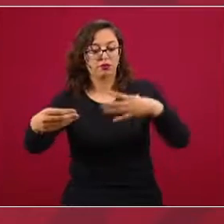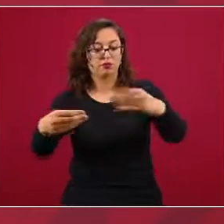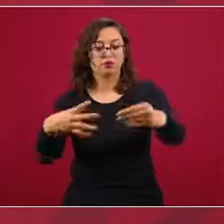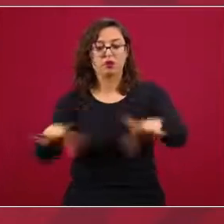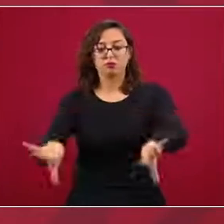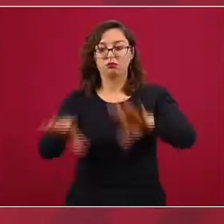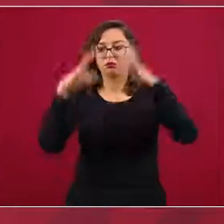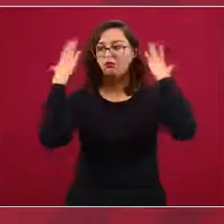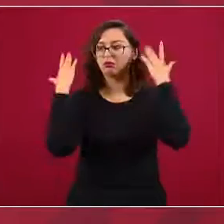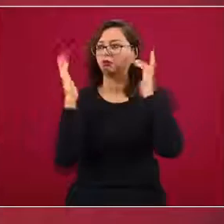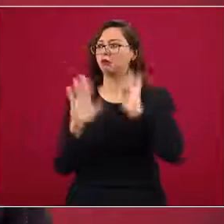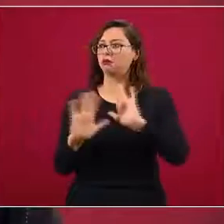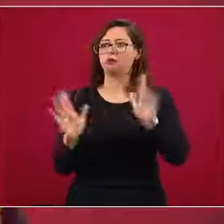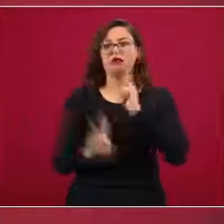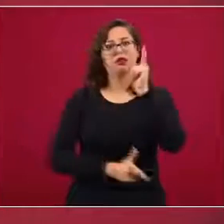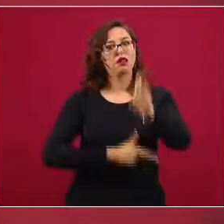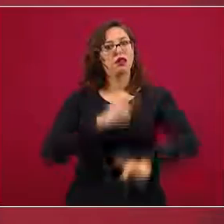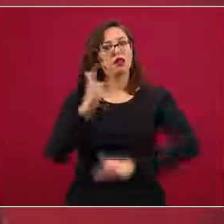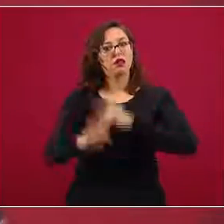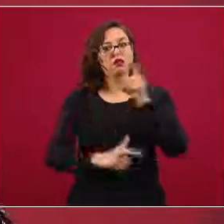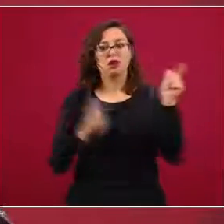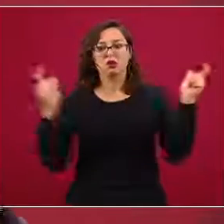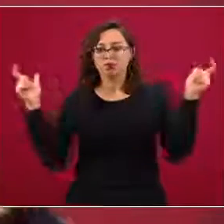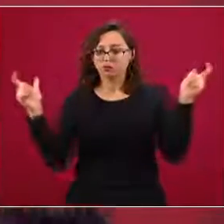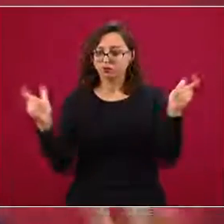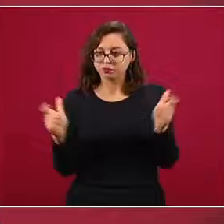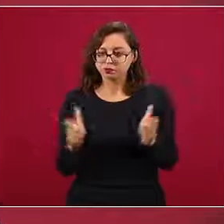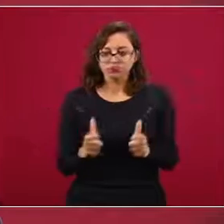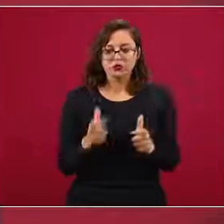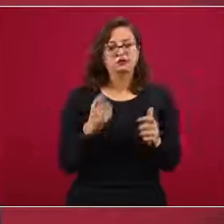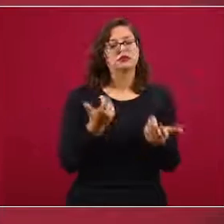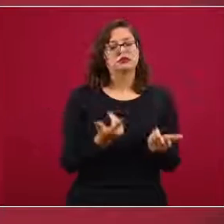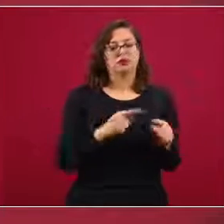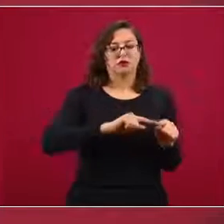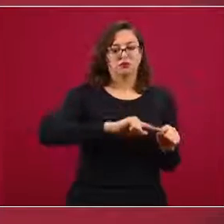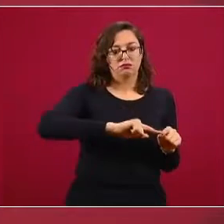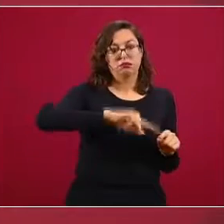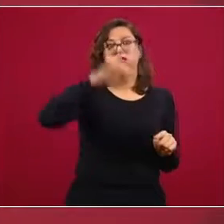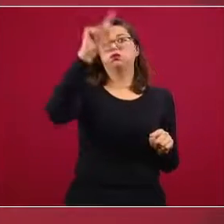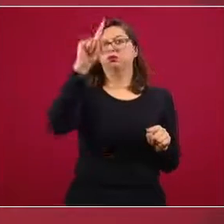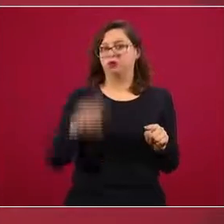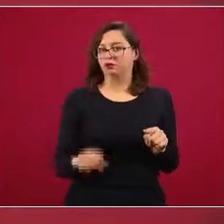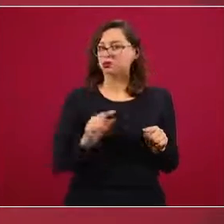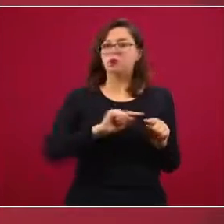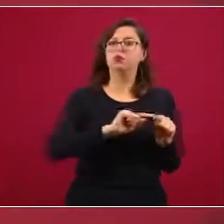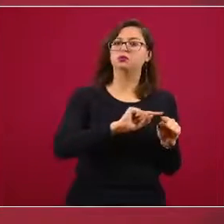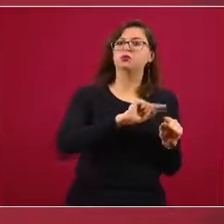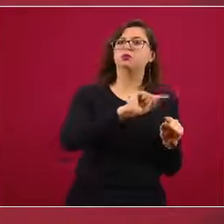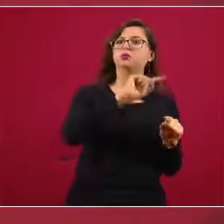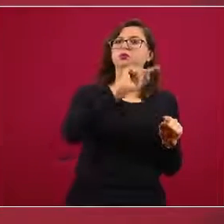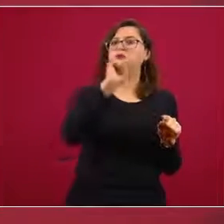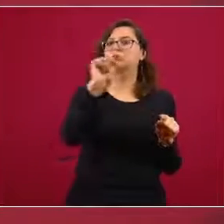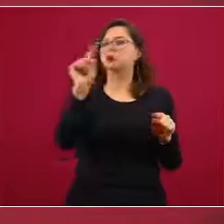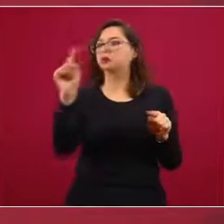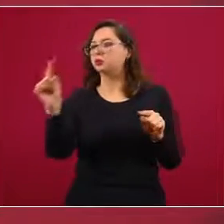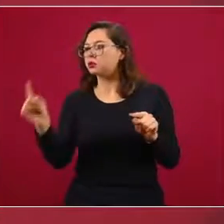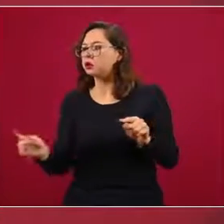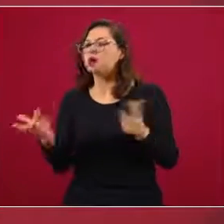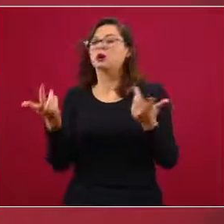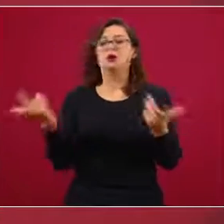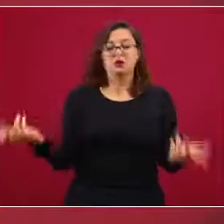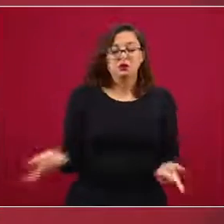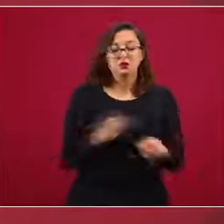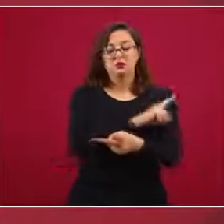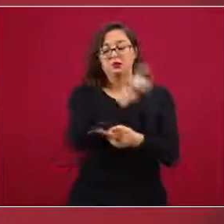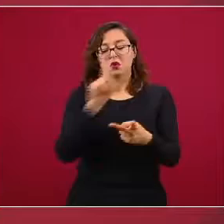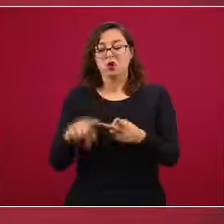la velocidad de la epidemia, por lo tanto aplanar la curva, por lo tanto que no se saturen los hospitales y por lo tanto, que es uno de los